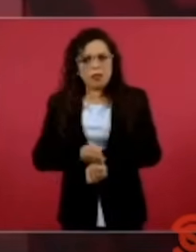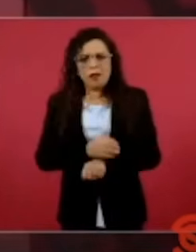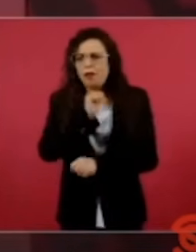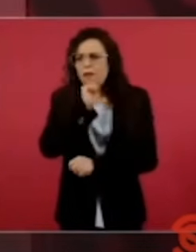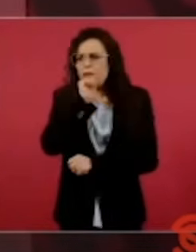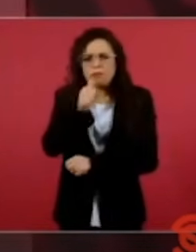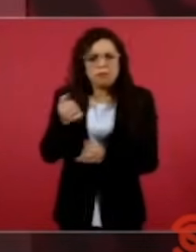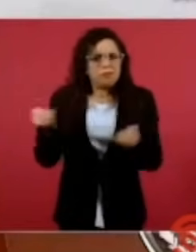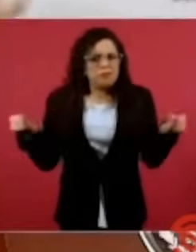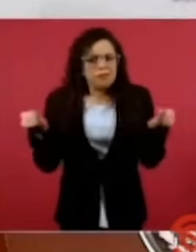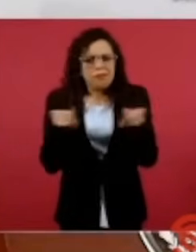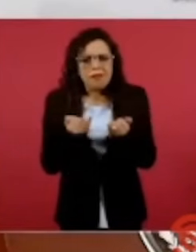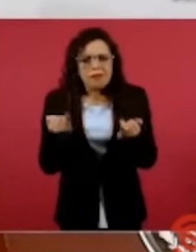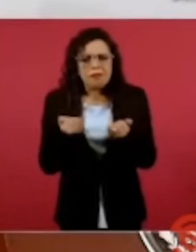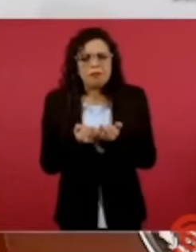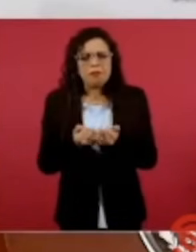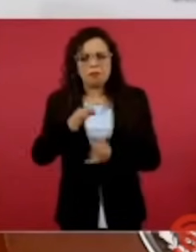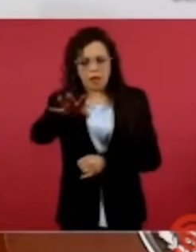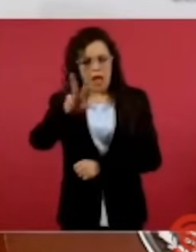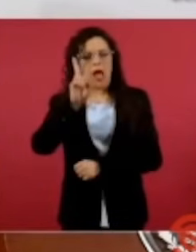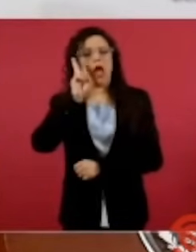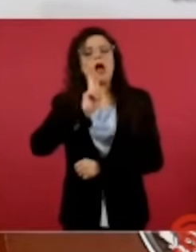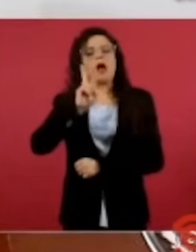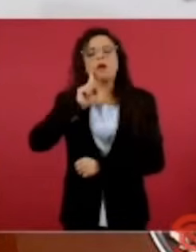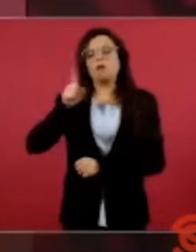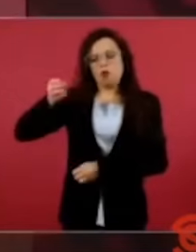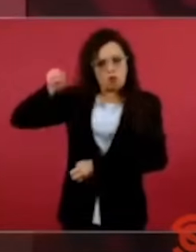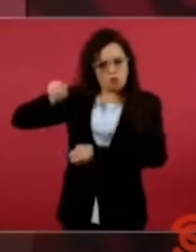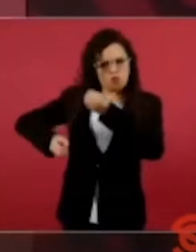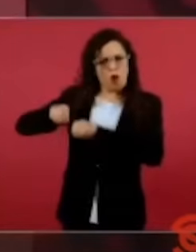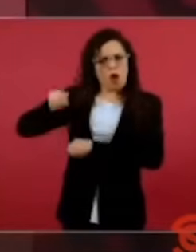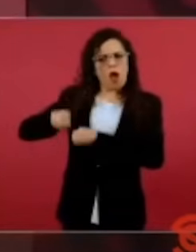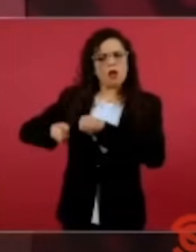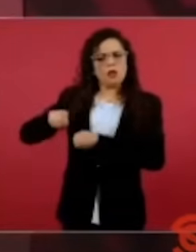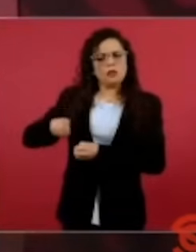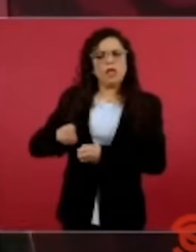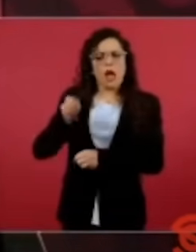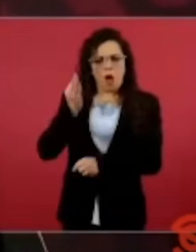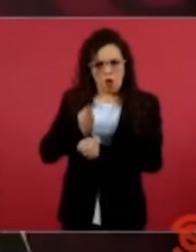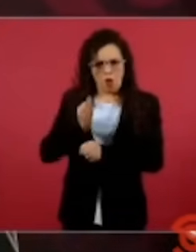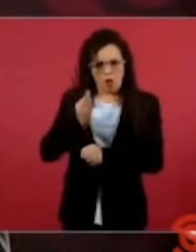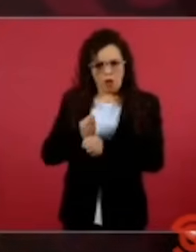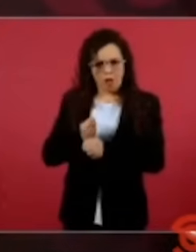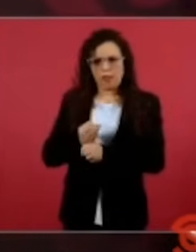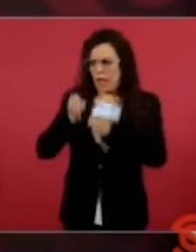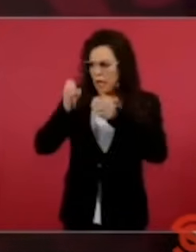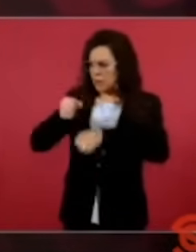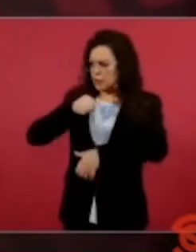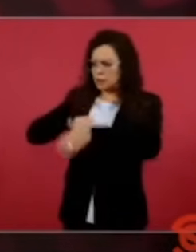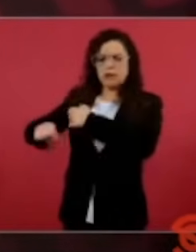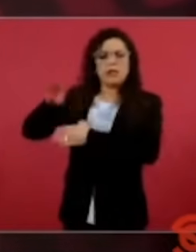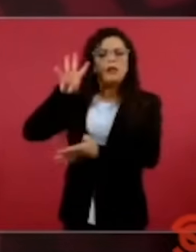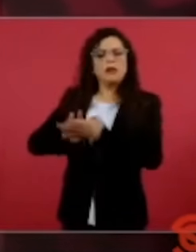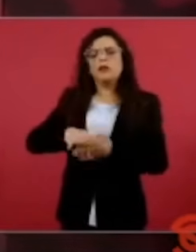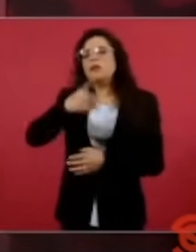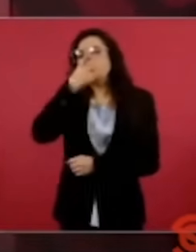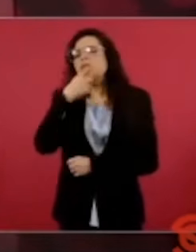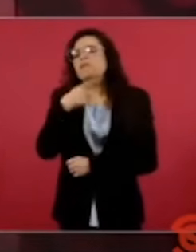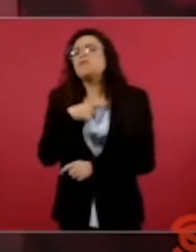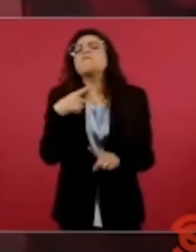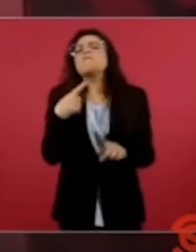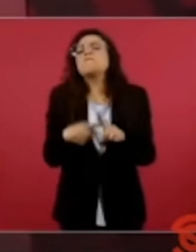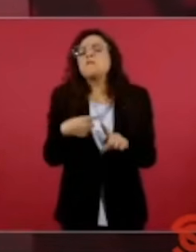nadie díganme un juez que esté en la cárcel un